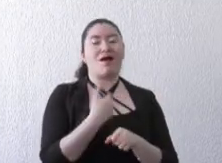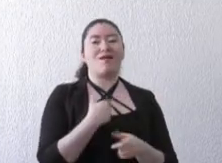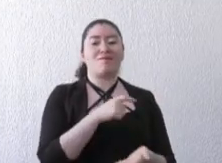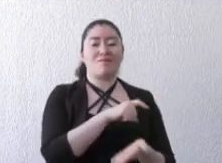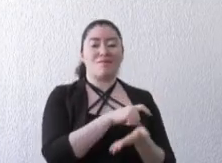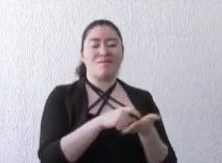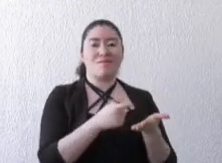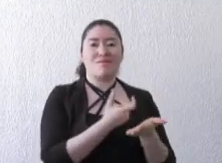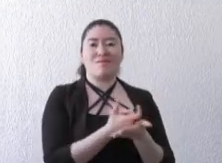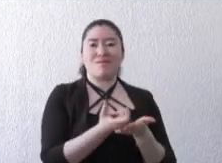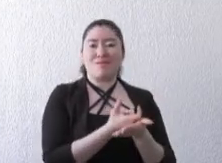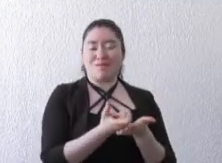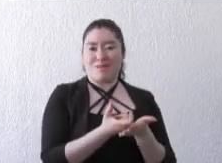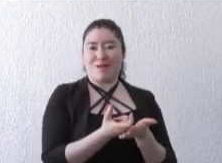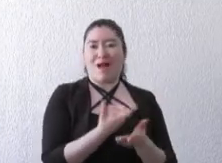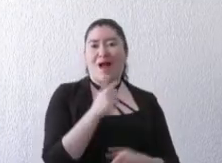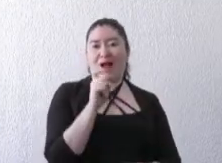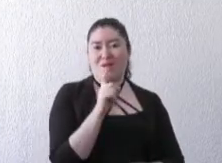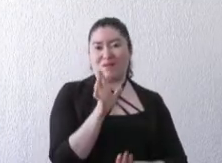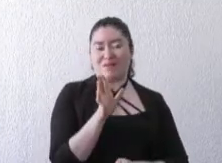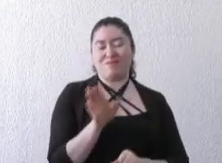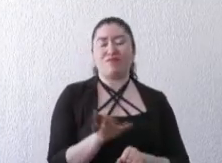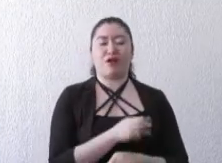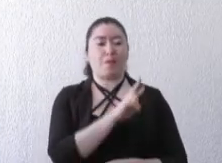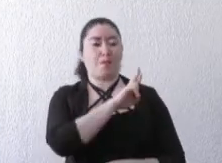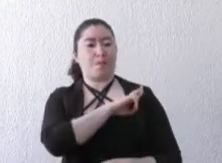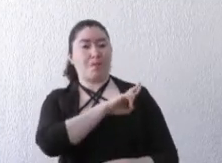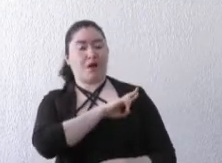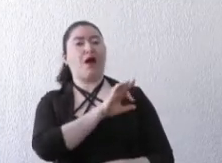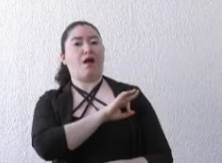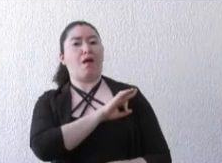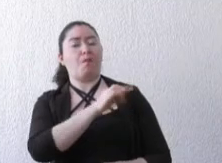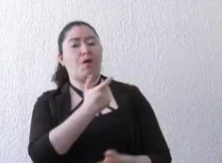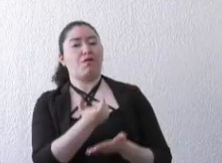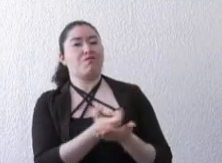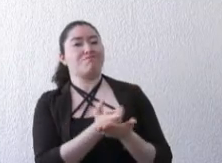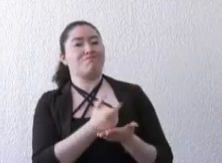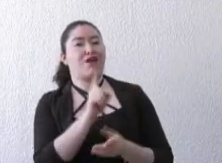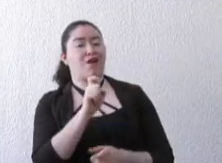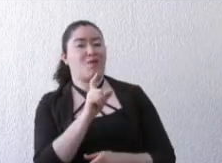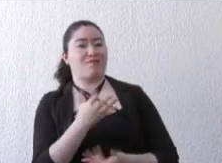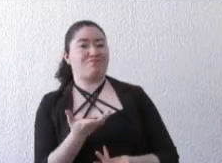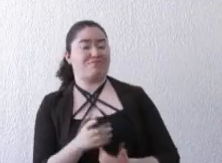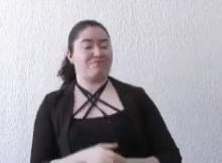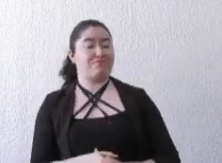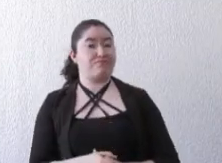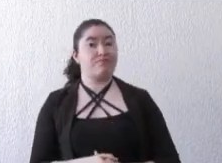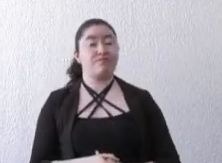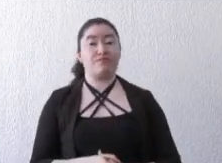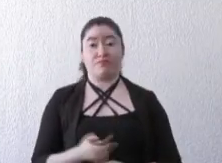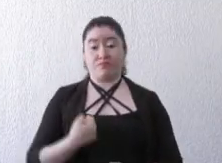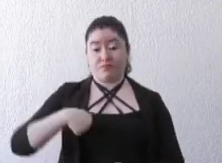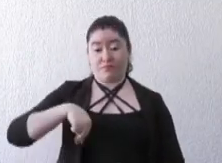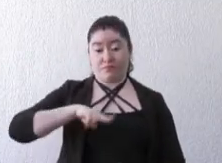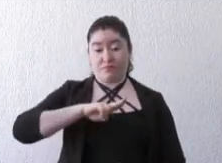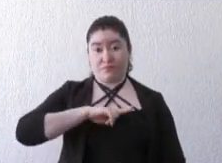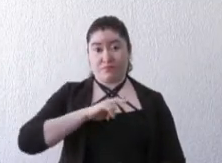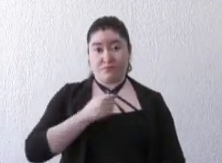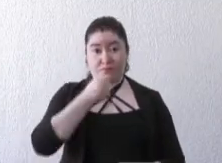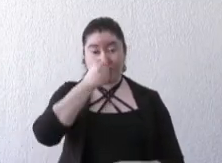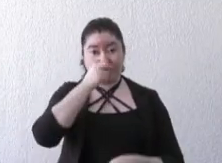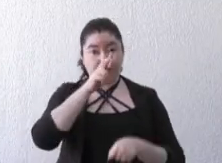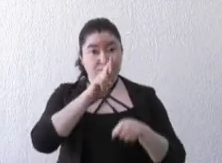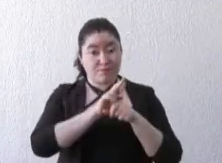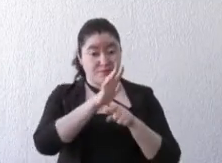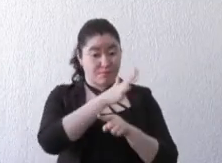que por ser empresa privada tenían más capacidad de cobrar el agua. Cuando estuvimos nosotros en la Secretaría de Medio